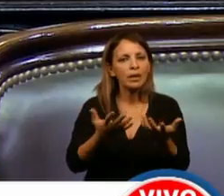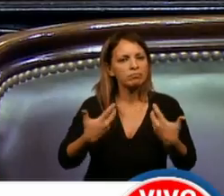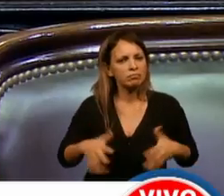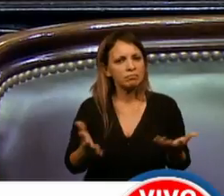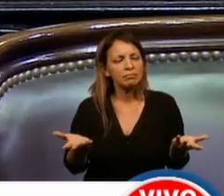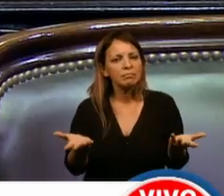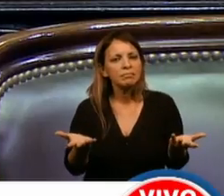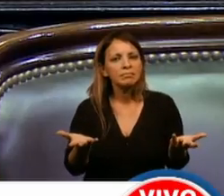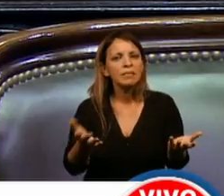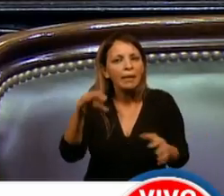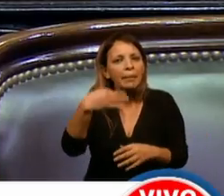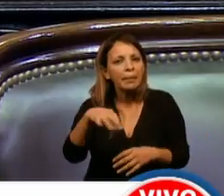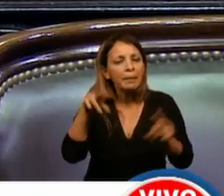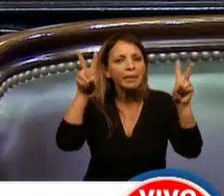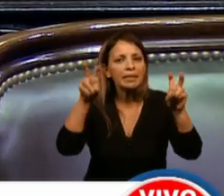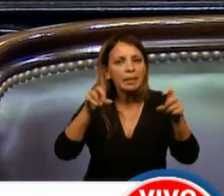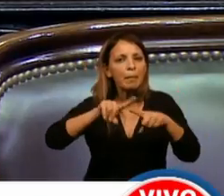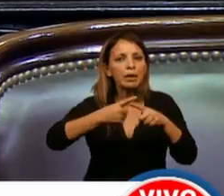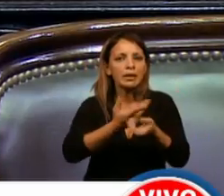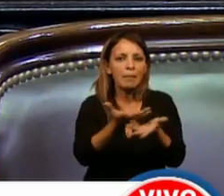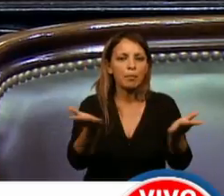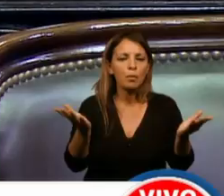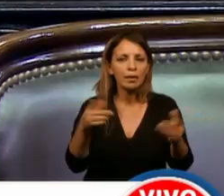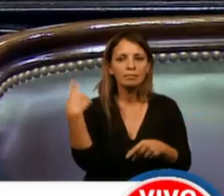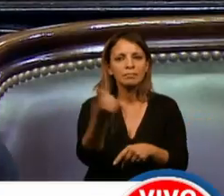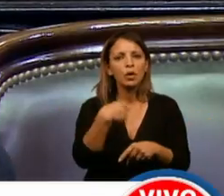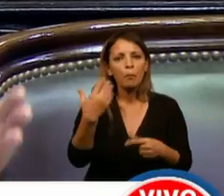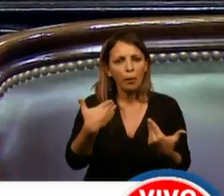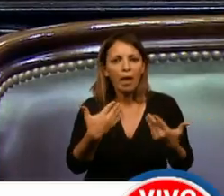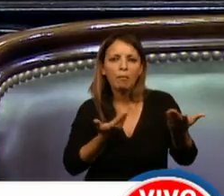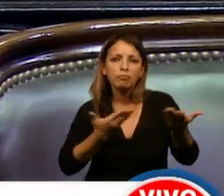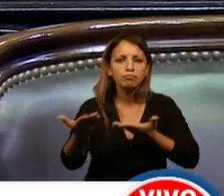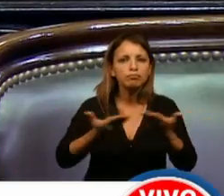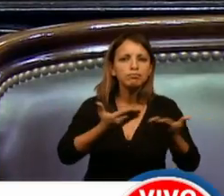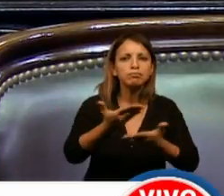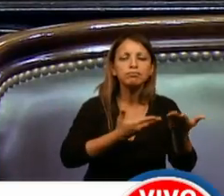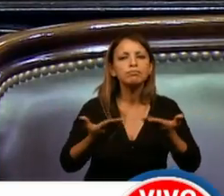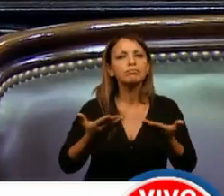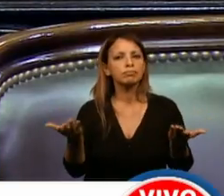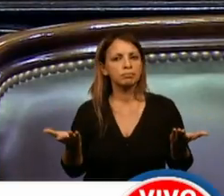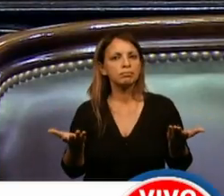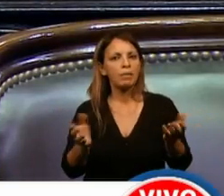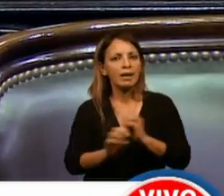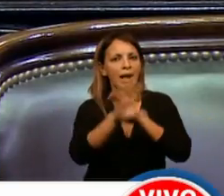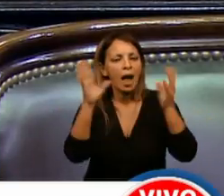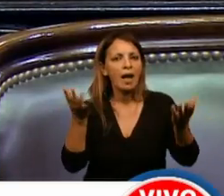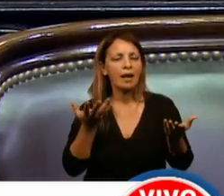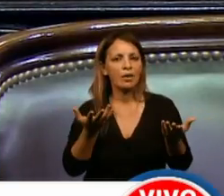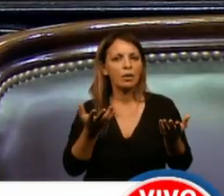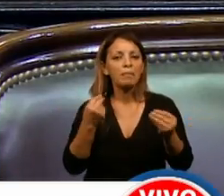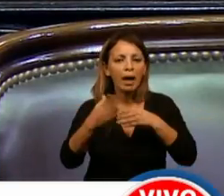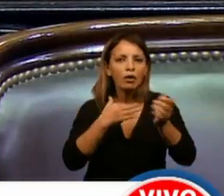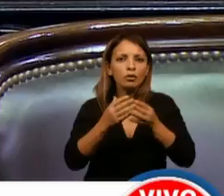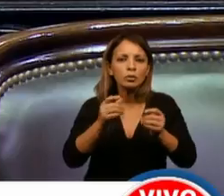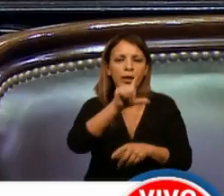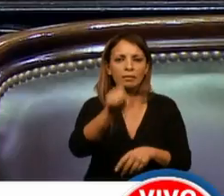y que deberían ser temas de políticas públicas donde podamos poner todo absolutamente todo en la balanza para construir